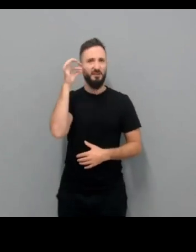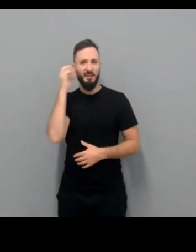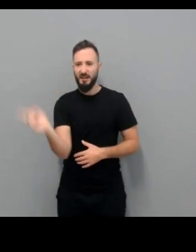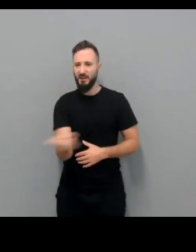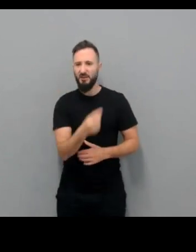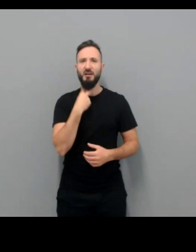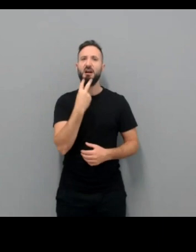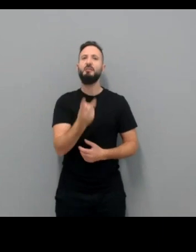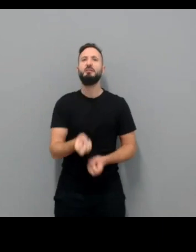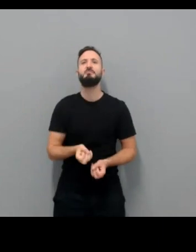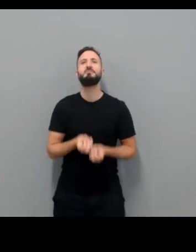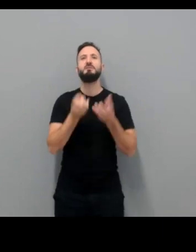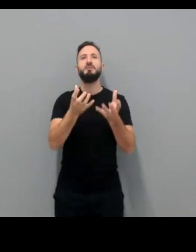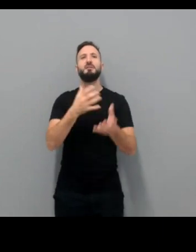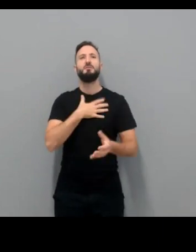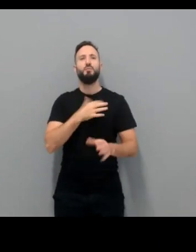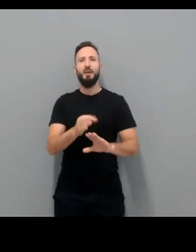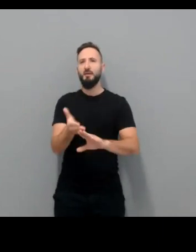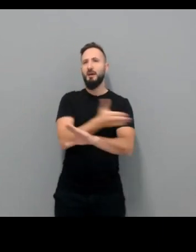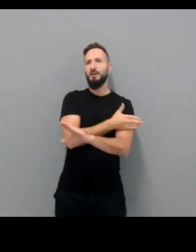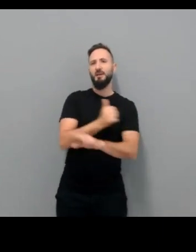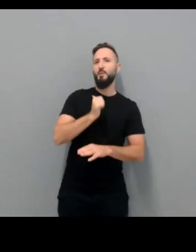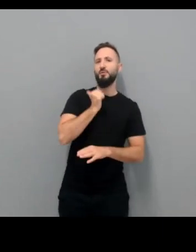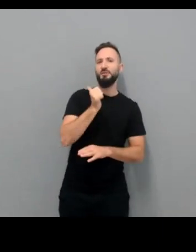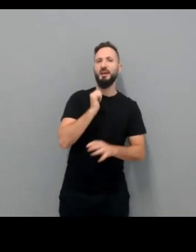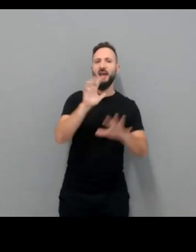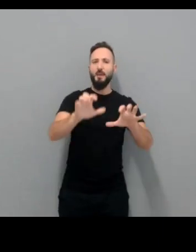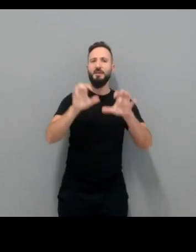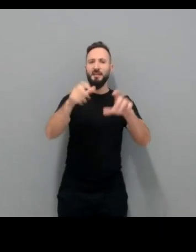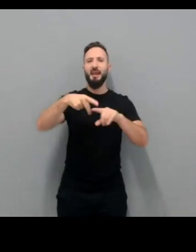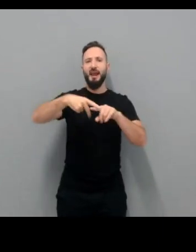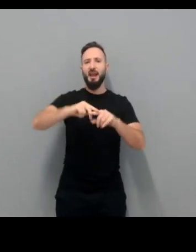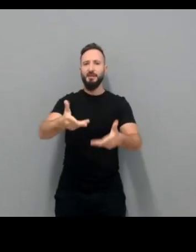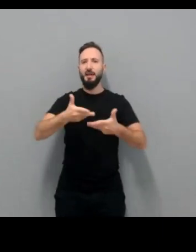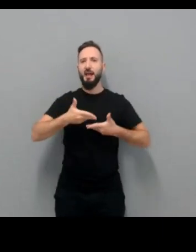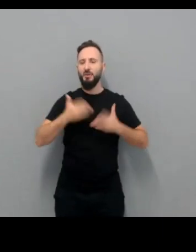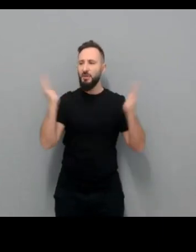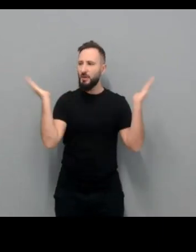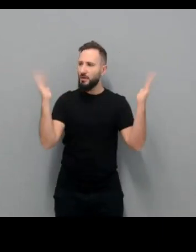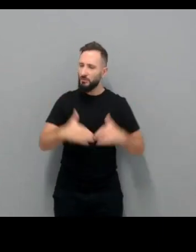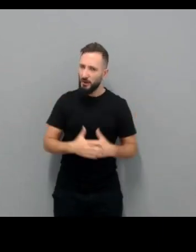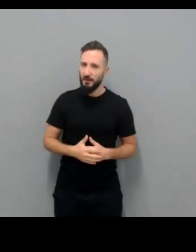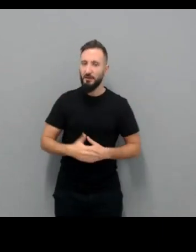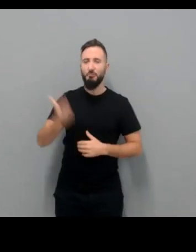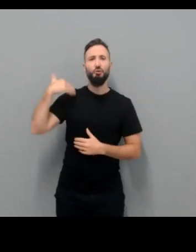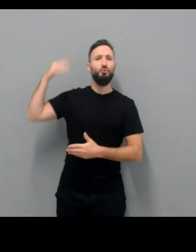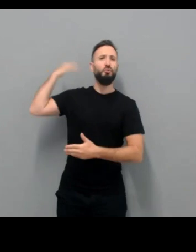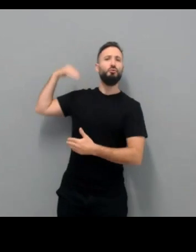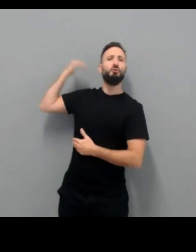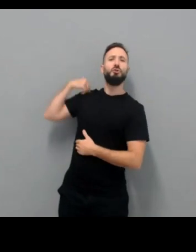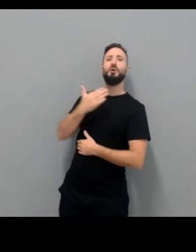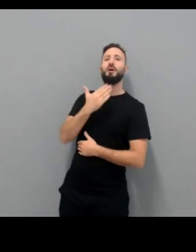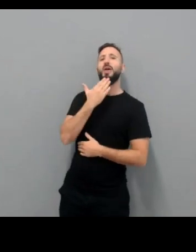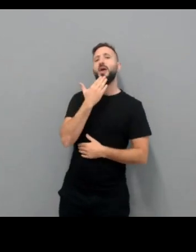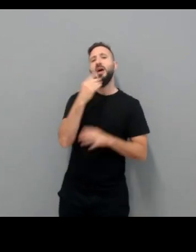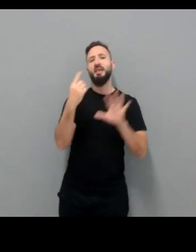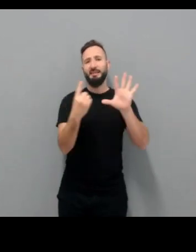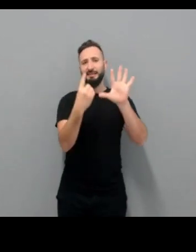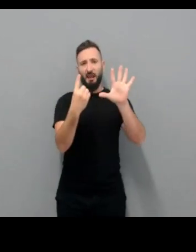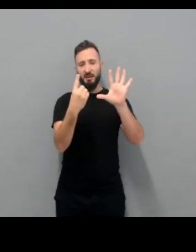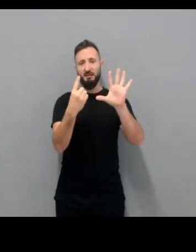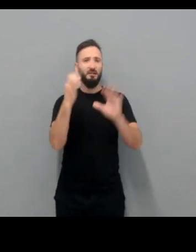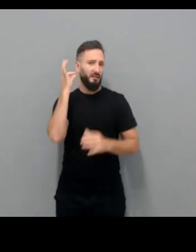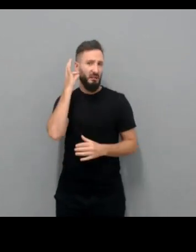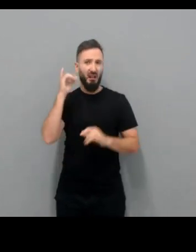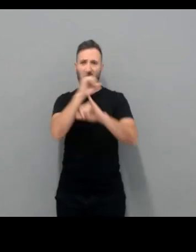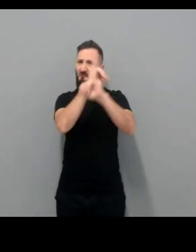sin oportunidades de aprendizaje ni herramientas que les ayuden. Hace tiempo yo era una niña de 6 años,